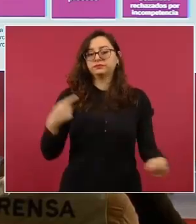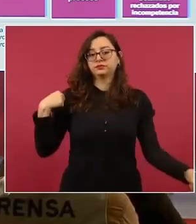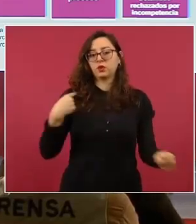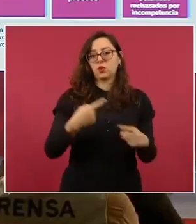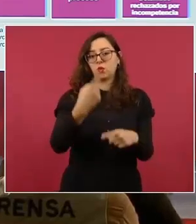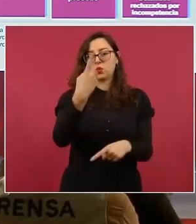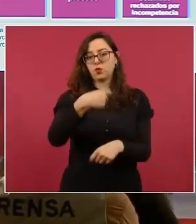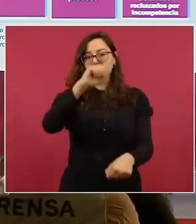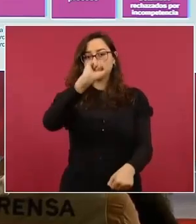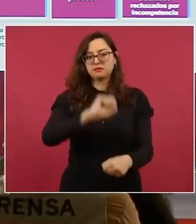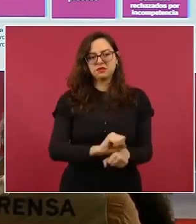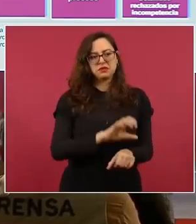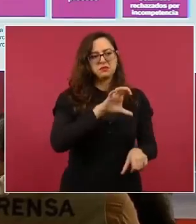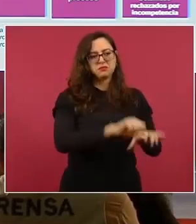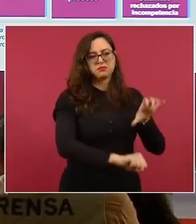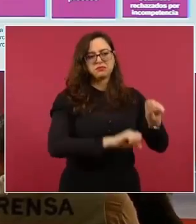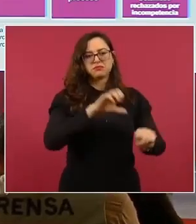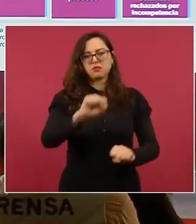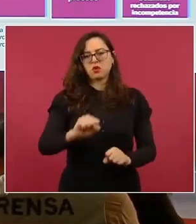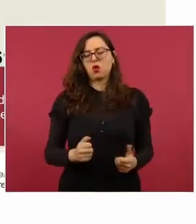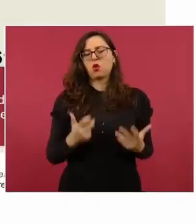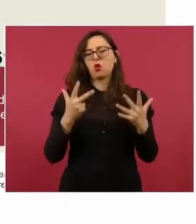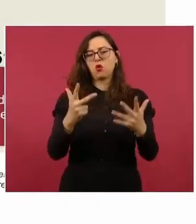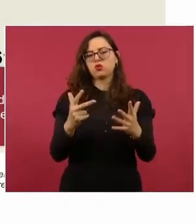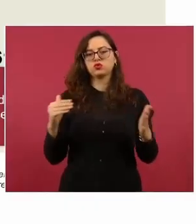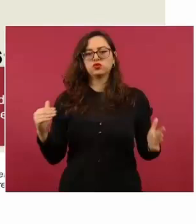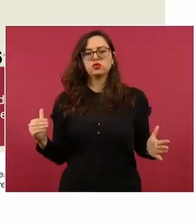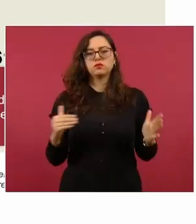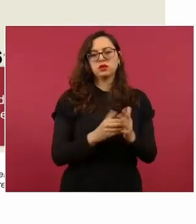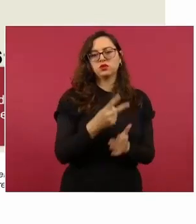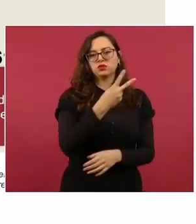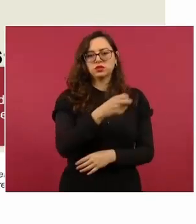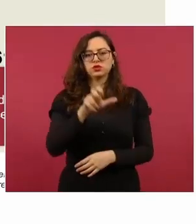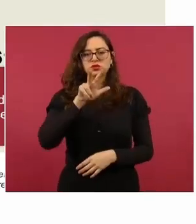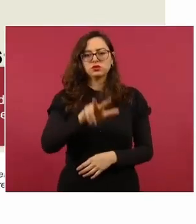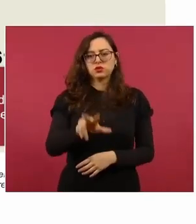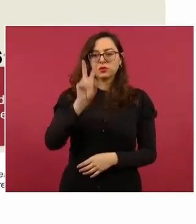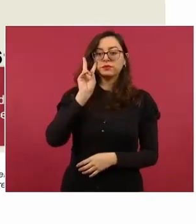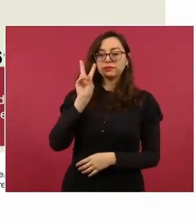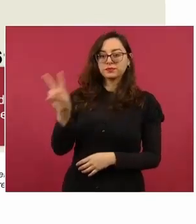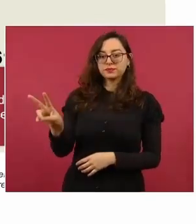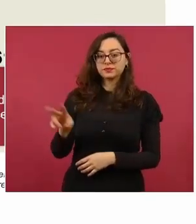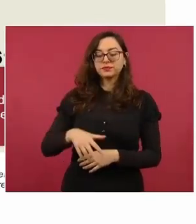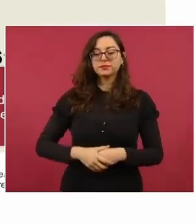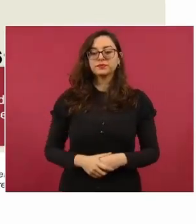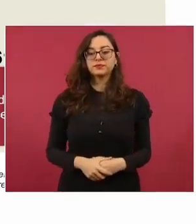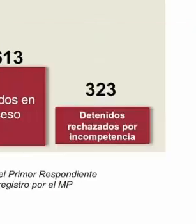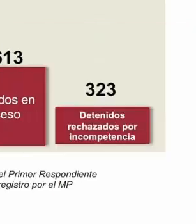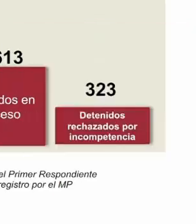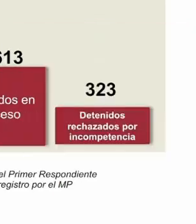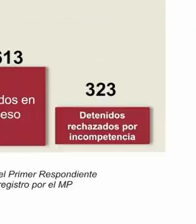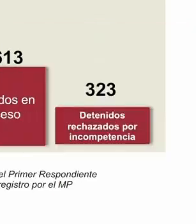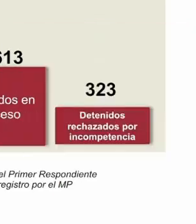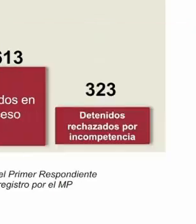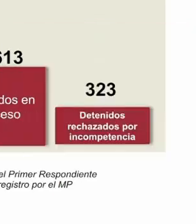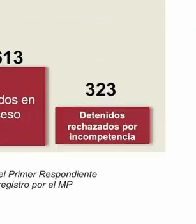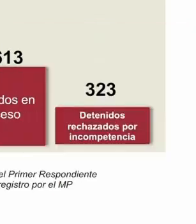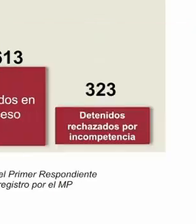El Chango Méndez Y se presentaron al Ministerio Público 7